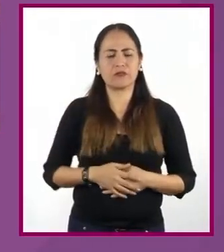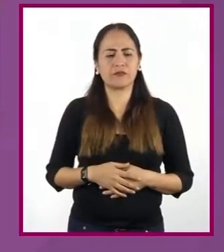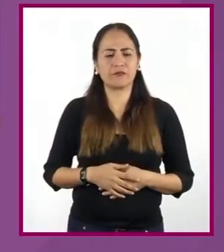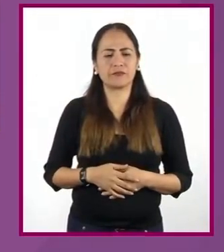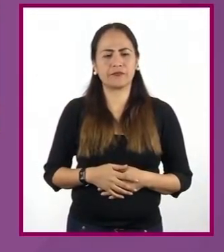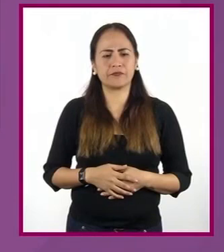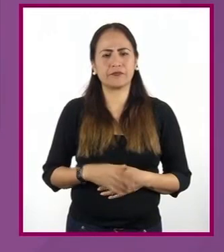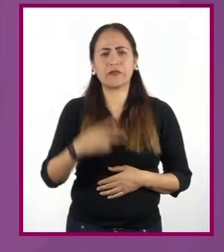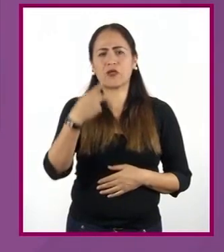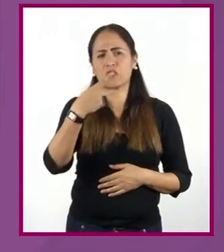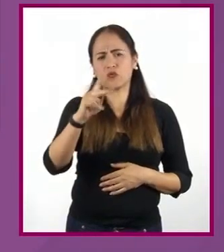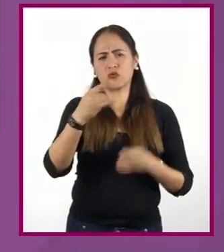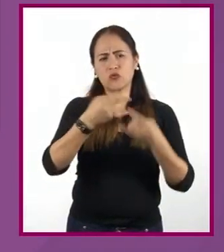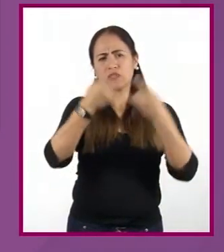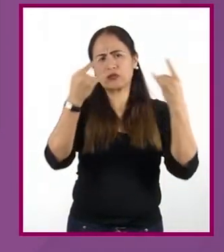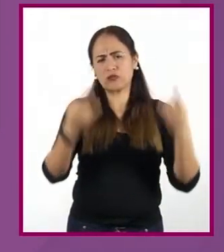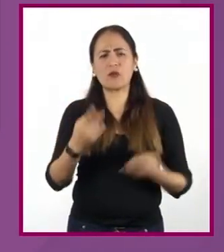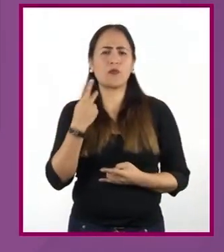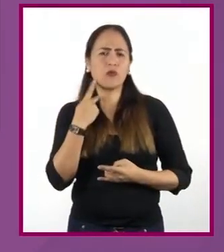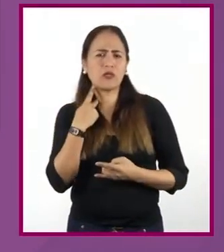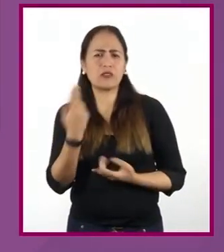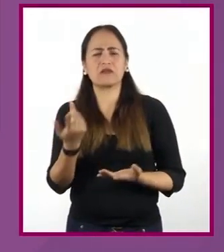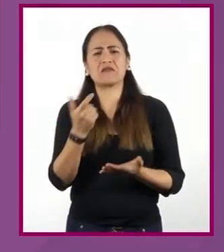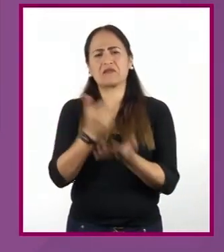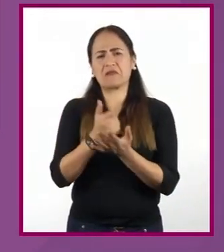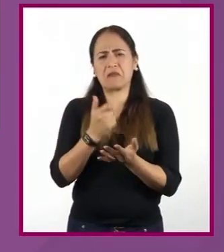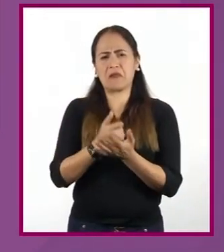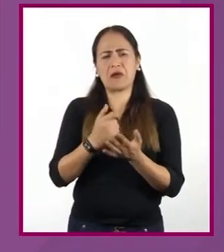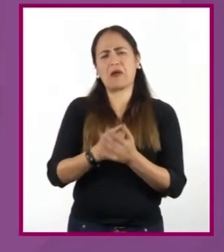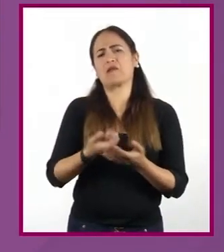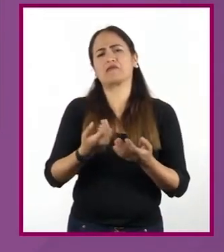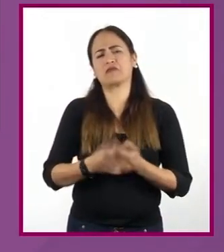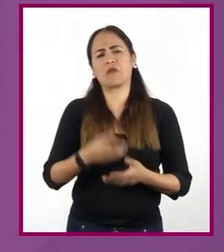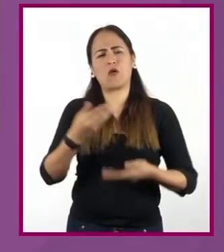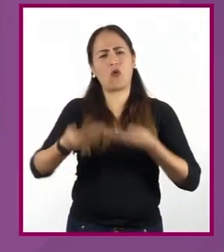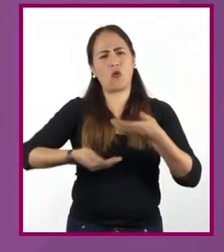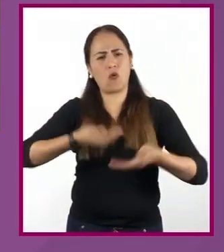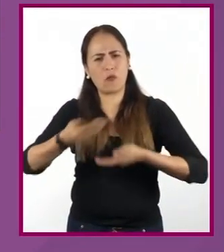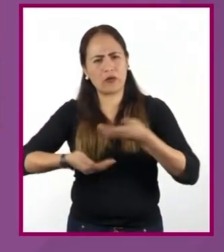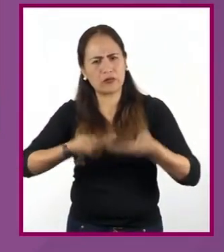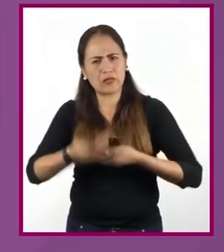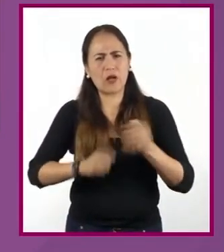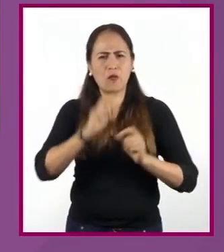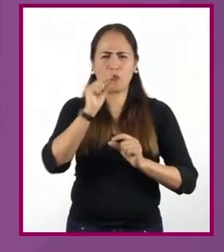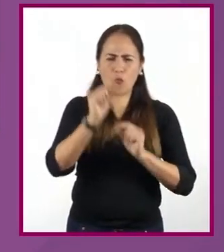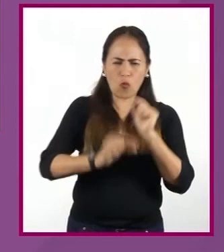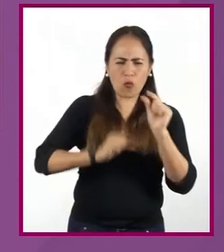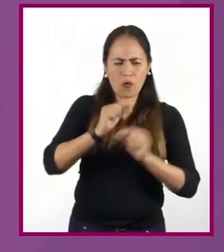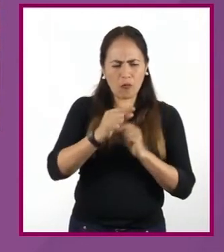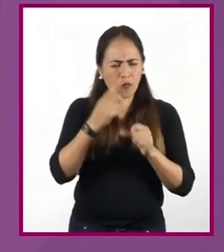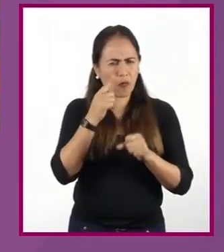Su historia política, militar y comercial también ha podido ir siendo reconstruida poco a poco.